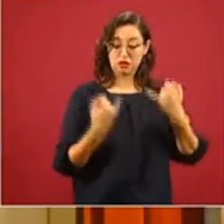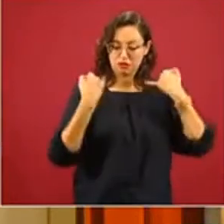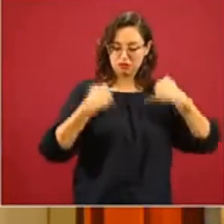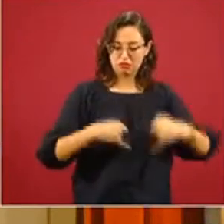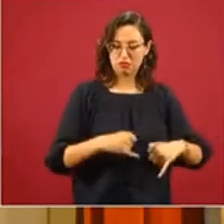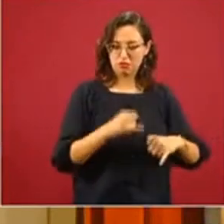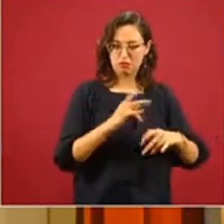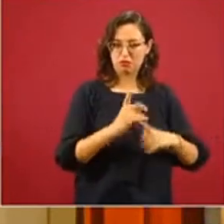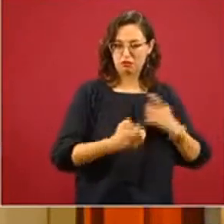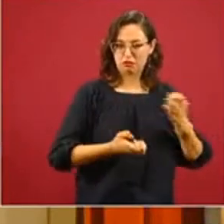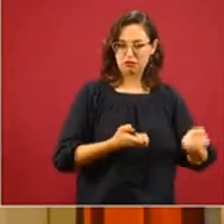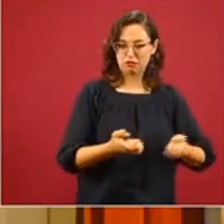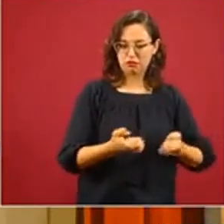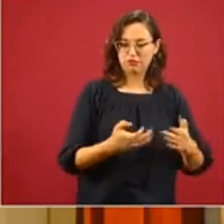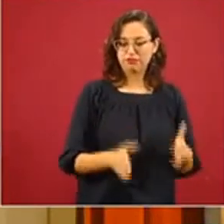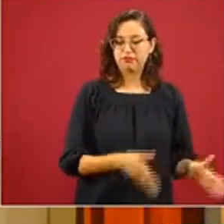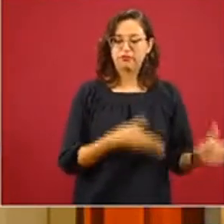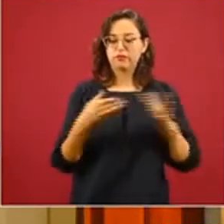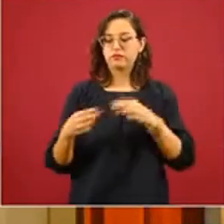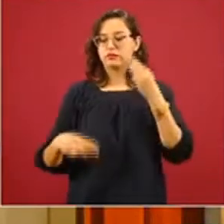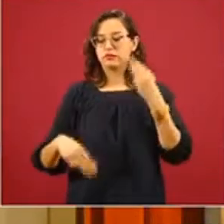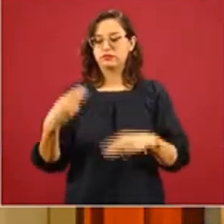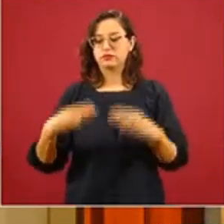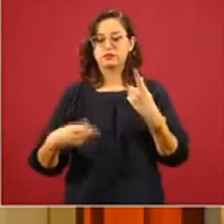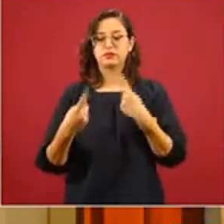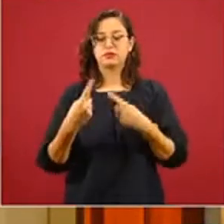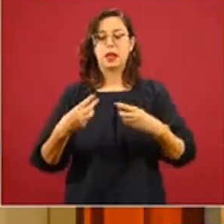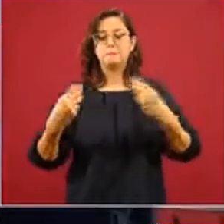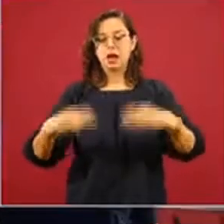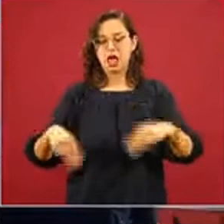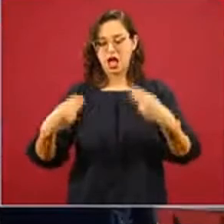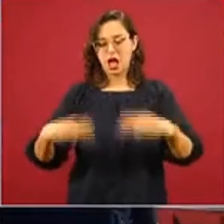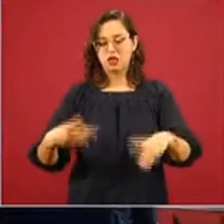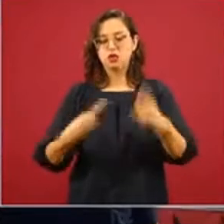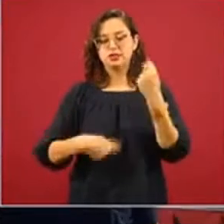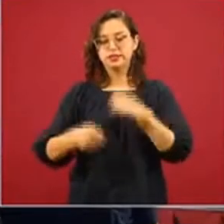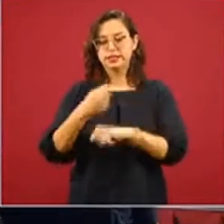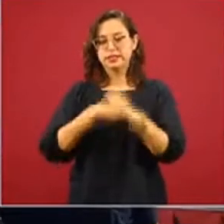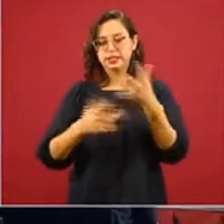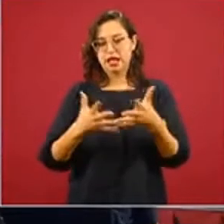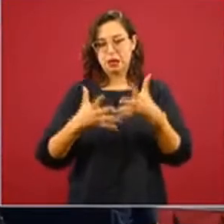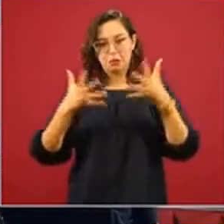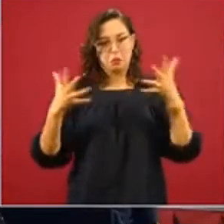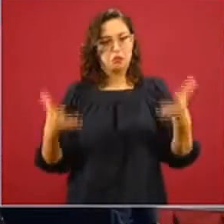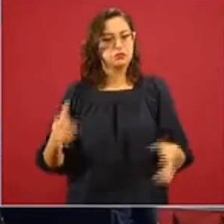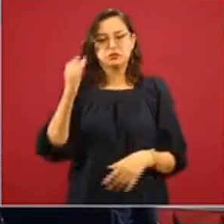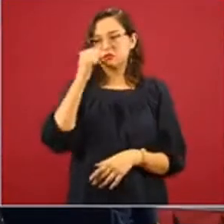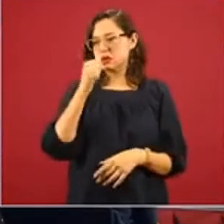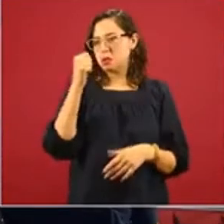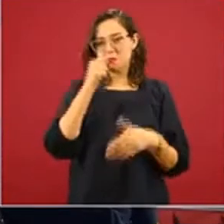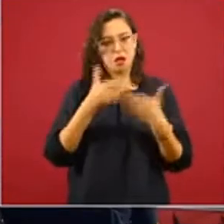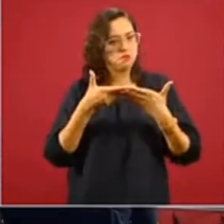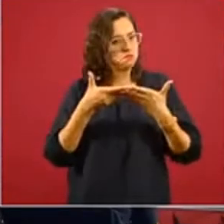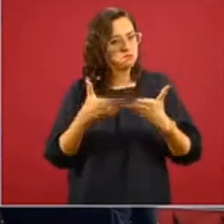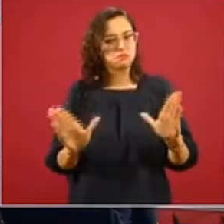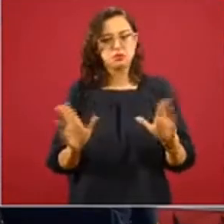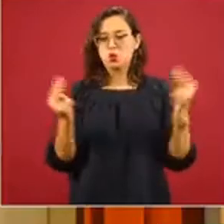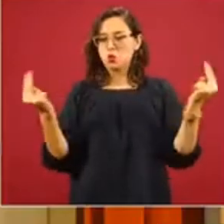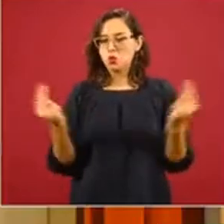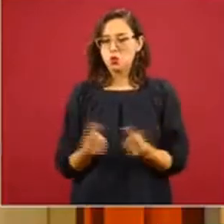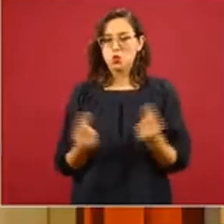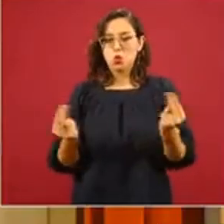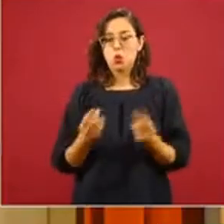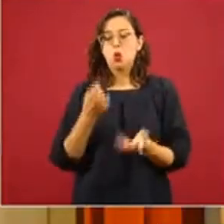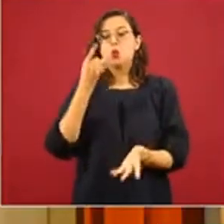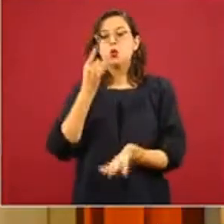públicos. En el caso de mercados y supermercados, siempre han sido una necesidad y una acción esencial. Solamente